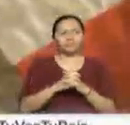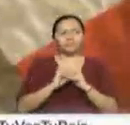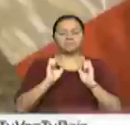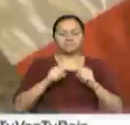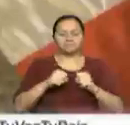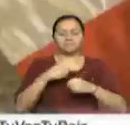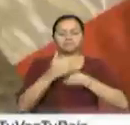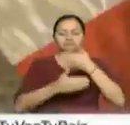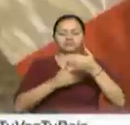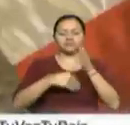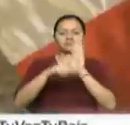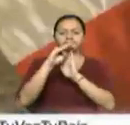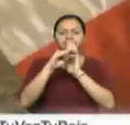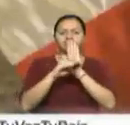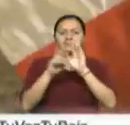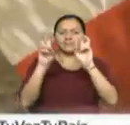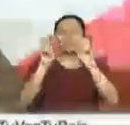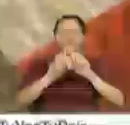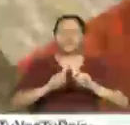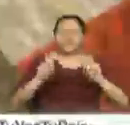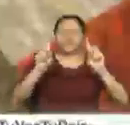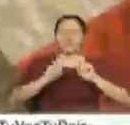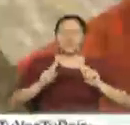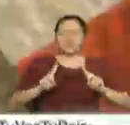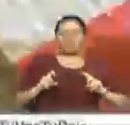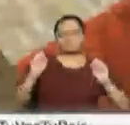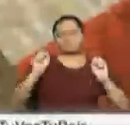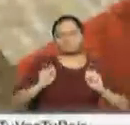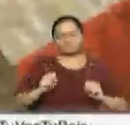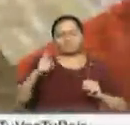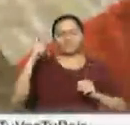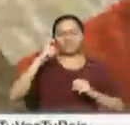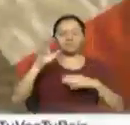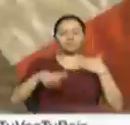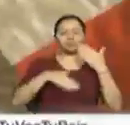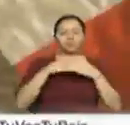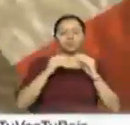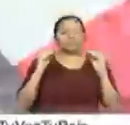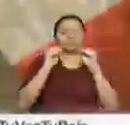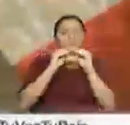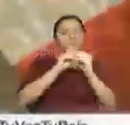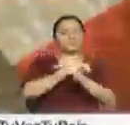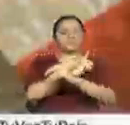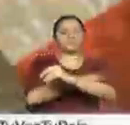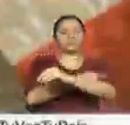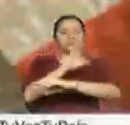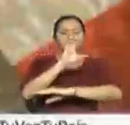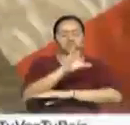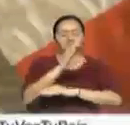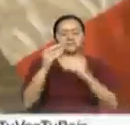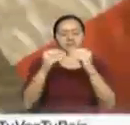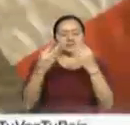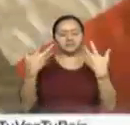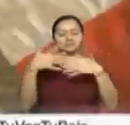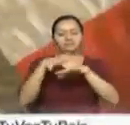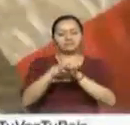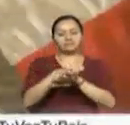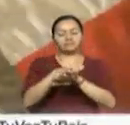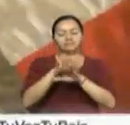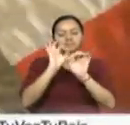abordado varios temas, entre ellos pues la necesidad de seguir fortaleciendo la integración